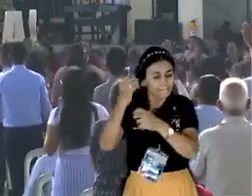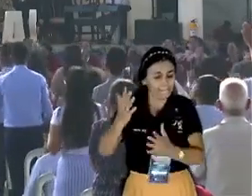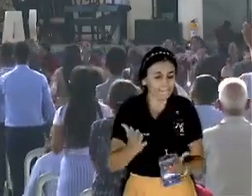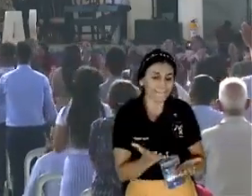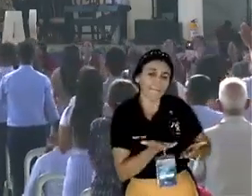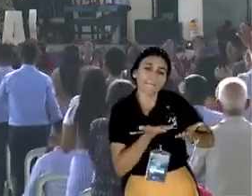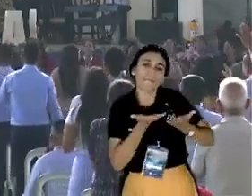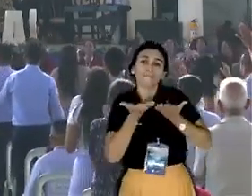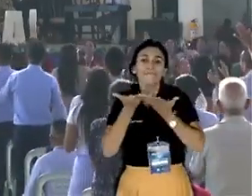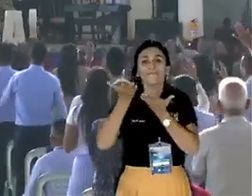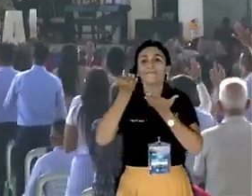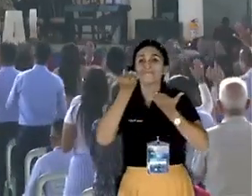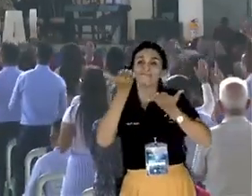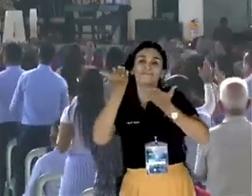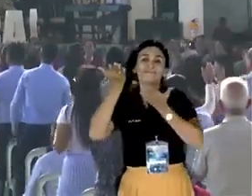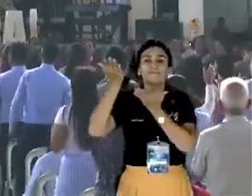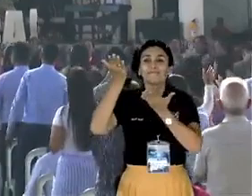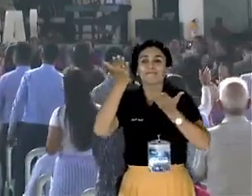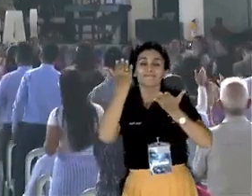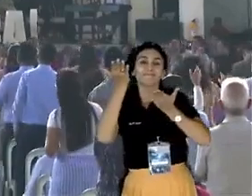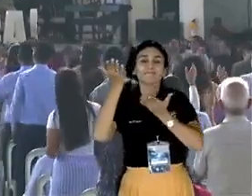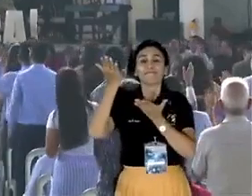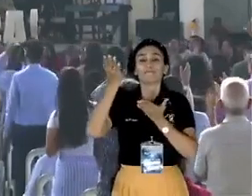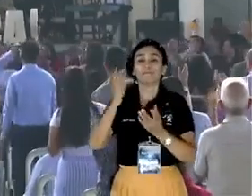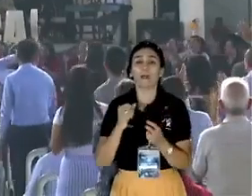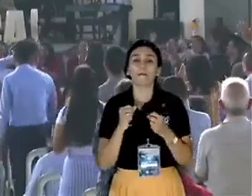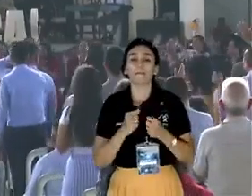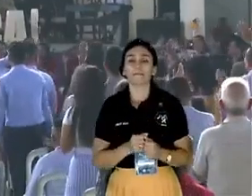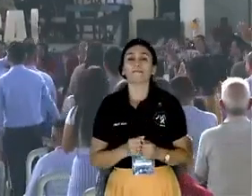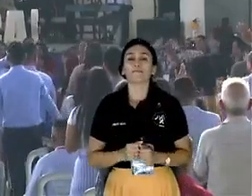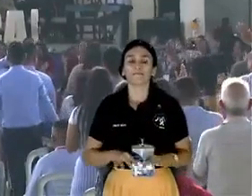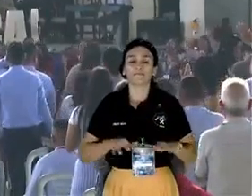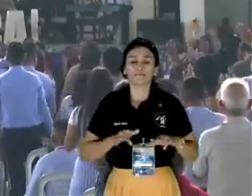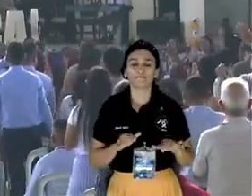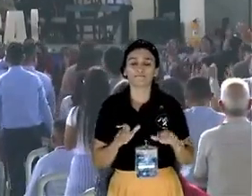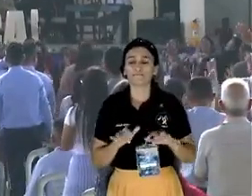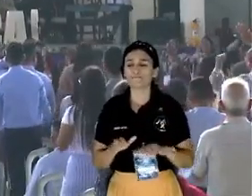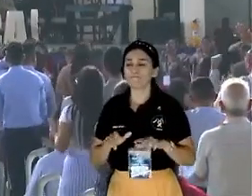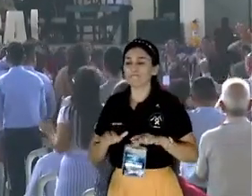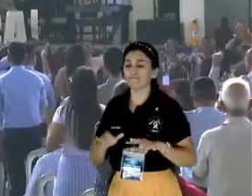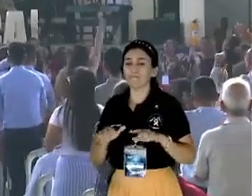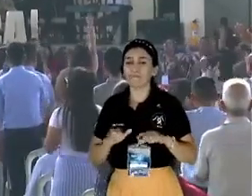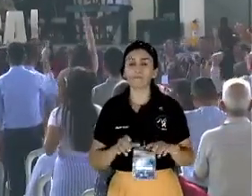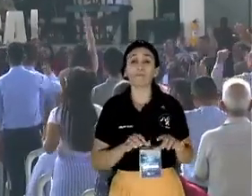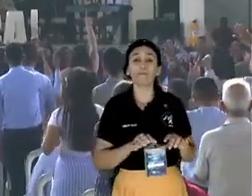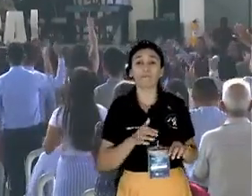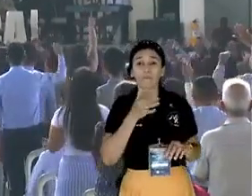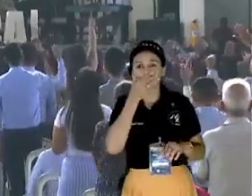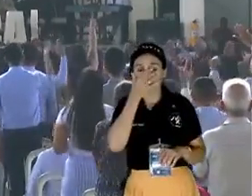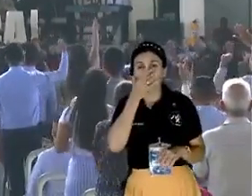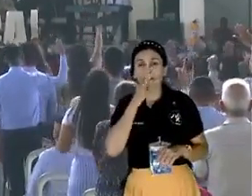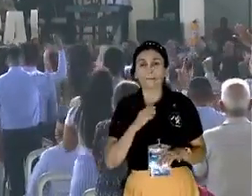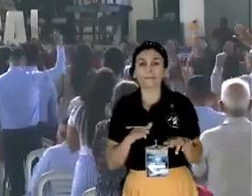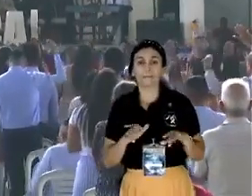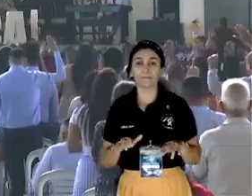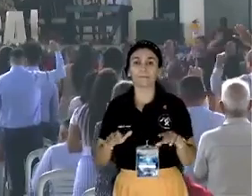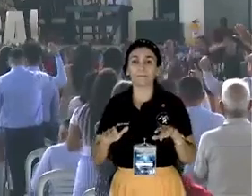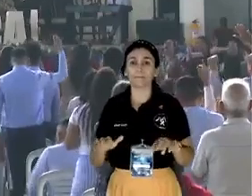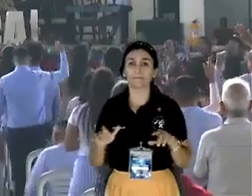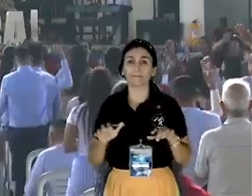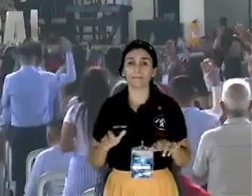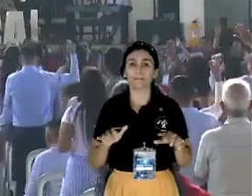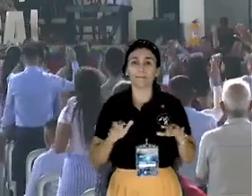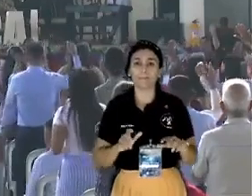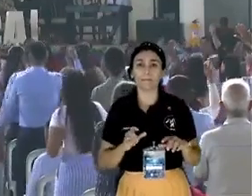lo levantará. Yo no creo en mí, yo no creo en Dios. Jesucristo es uno, Jesucristo